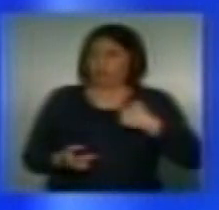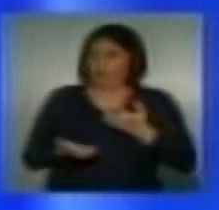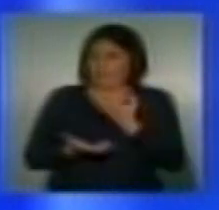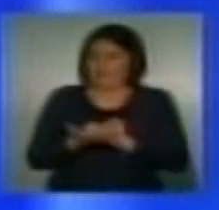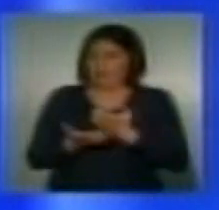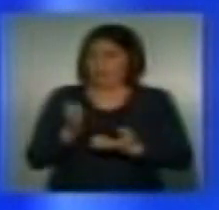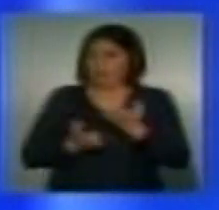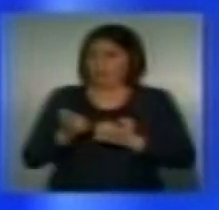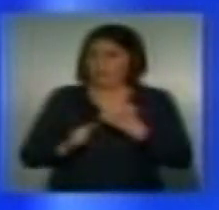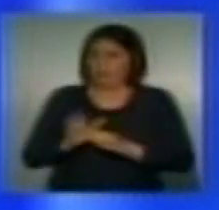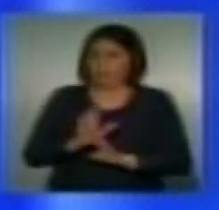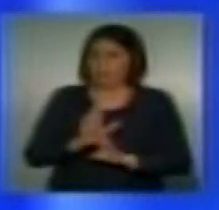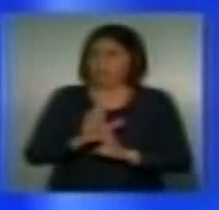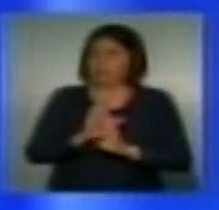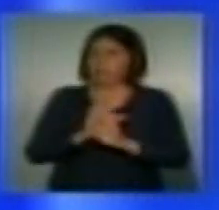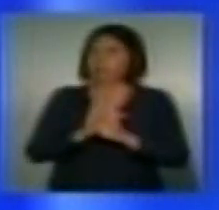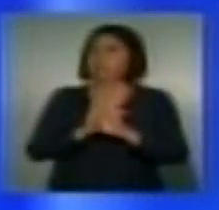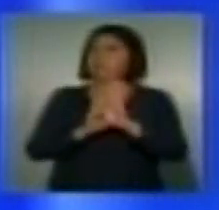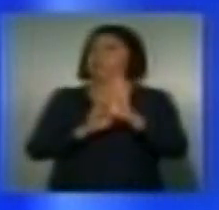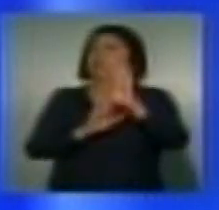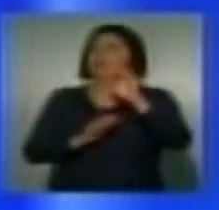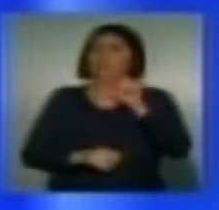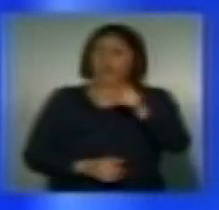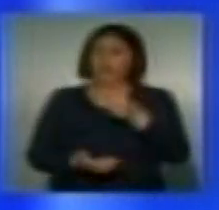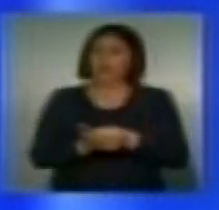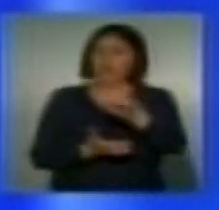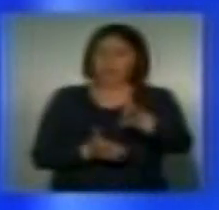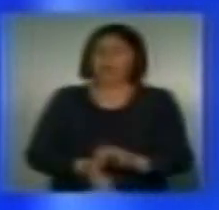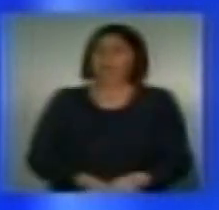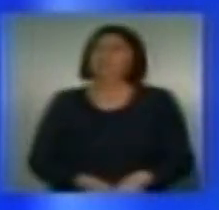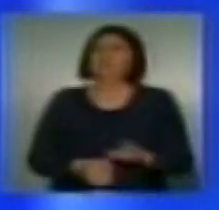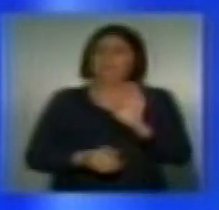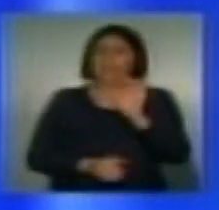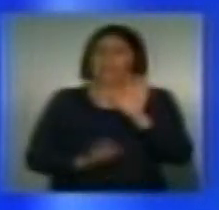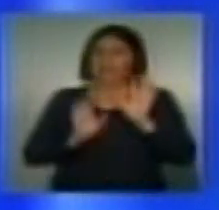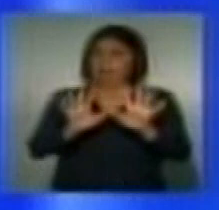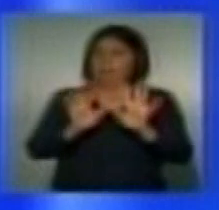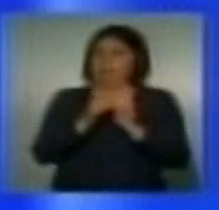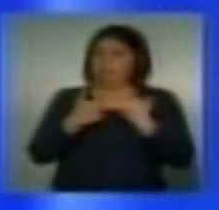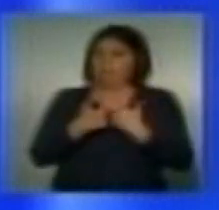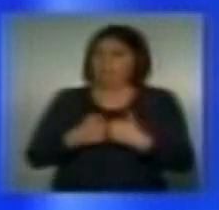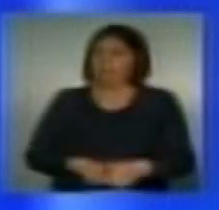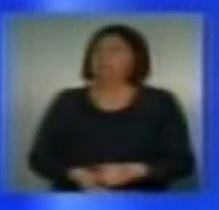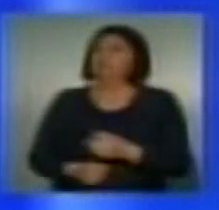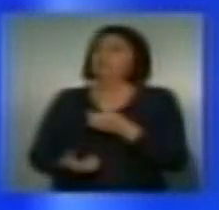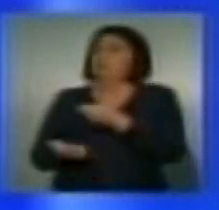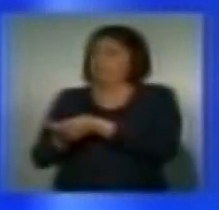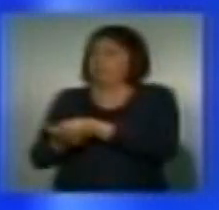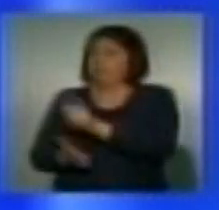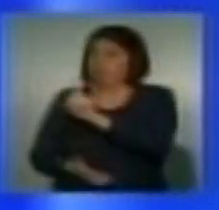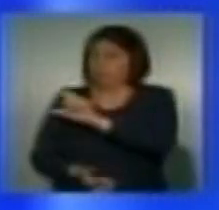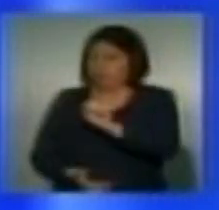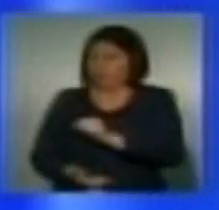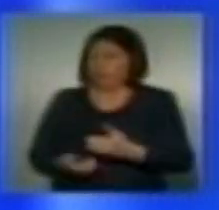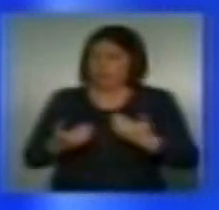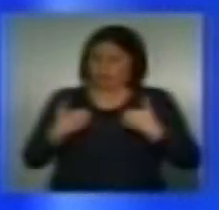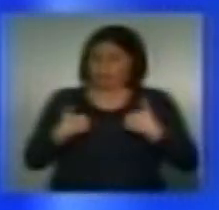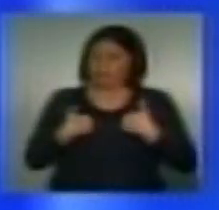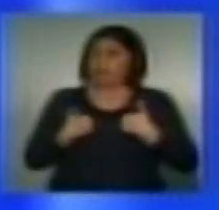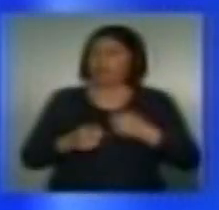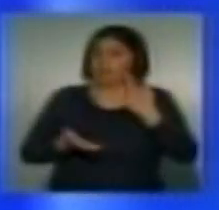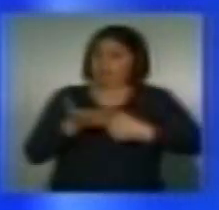economía conmigo tú comprabas 10 panes por un sol conmigo tenías estabilidad de